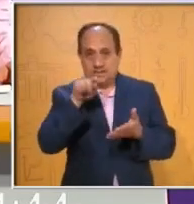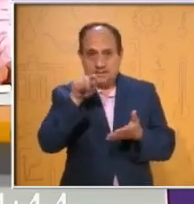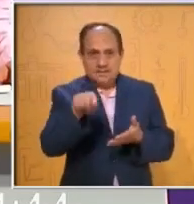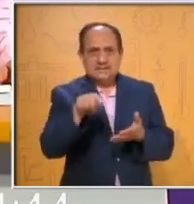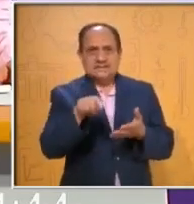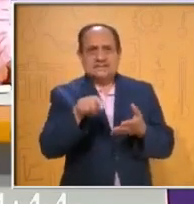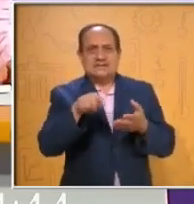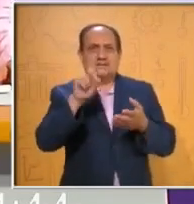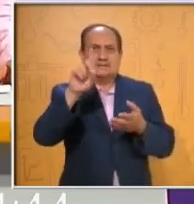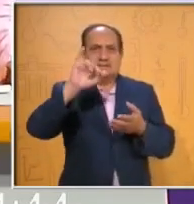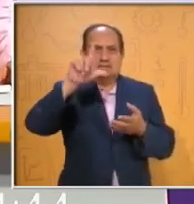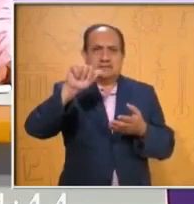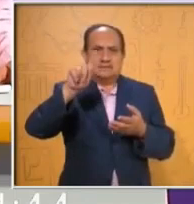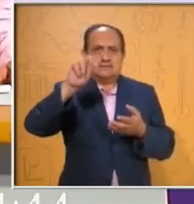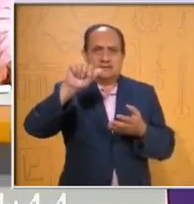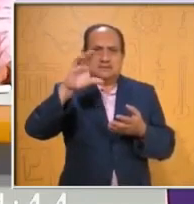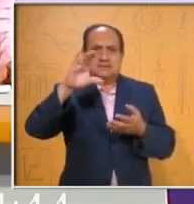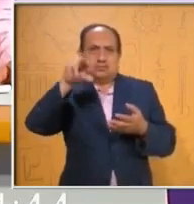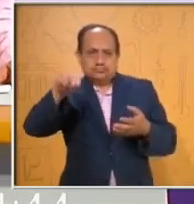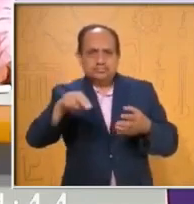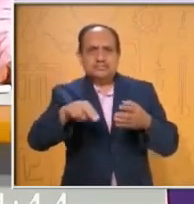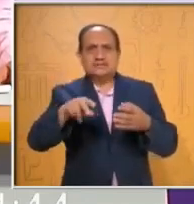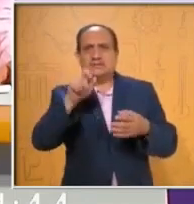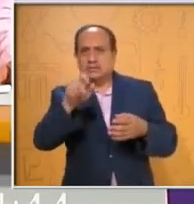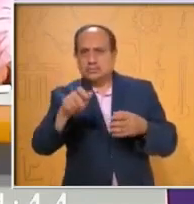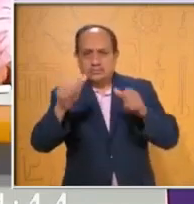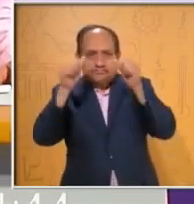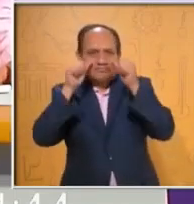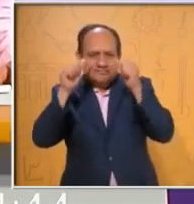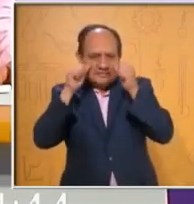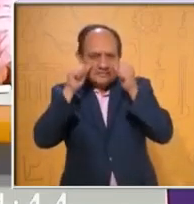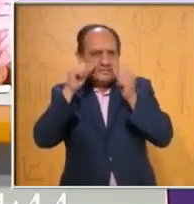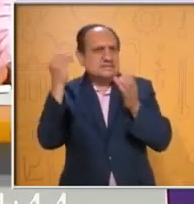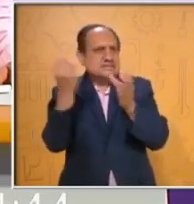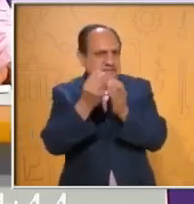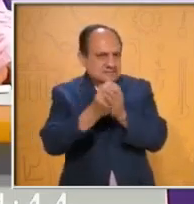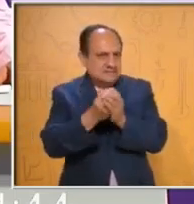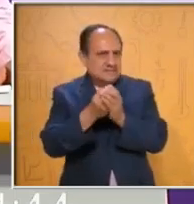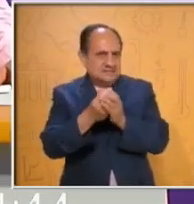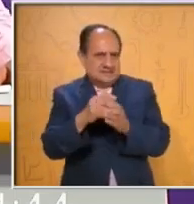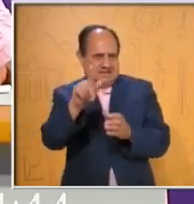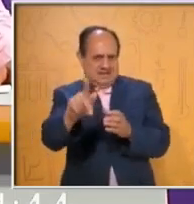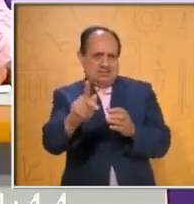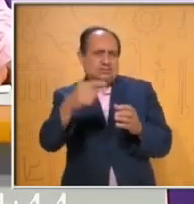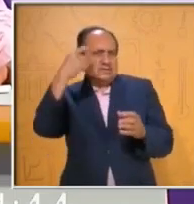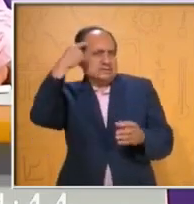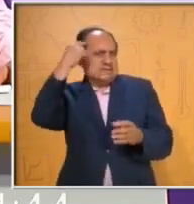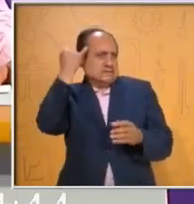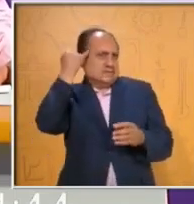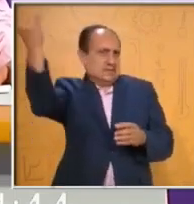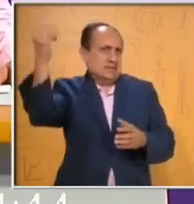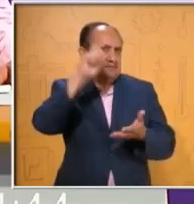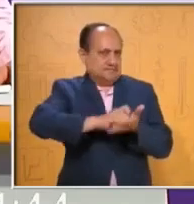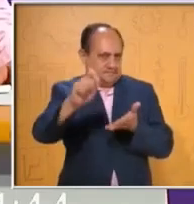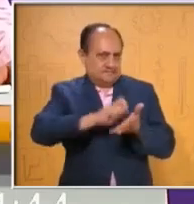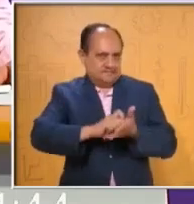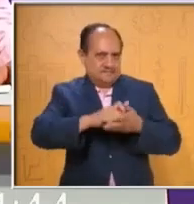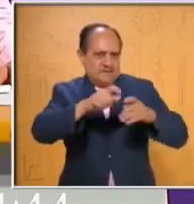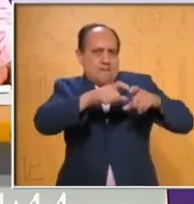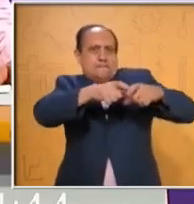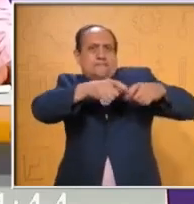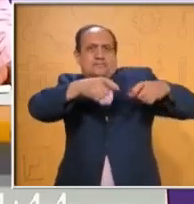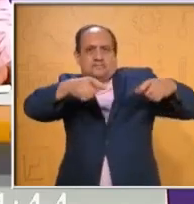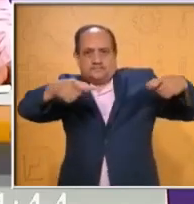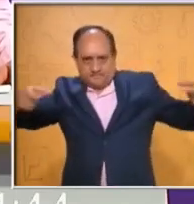la dilatación. Si tú estuviste muy atento a esta clase, con tus propias palabras vas a escribir